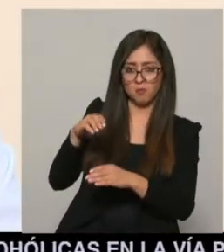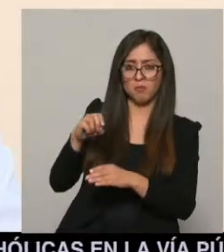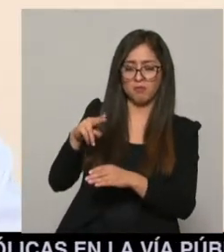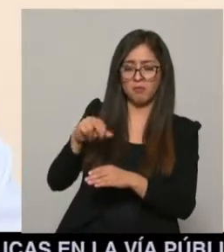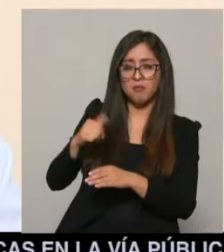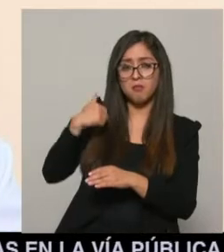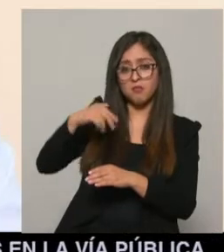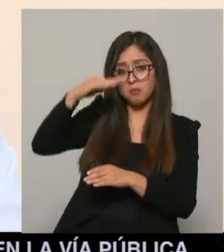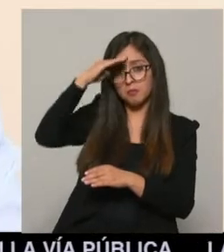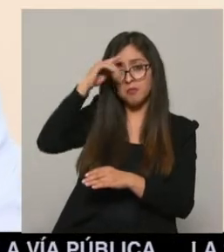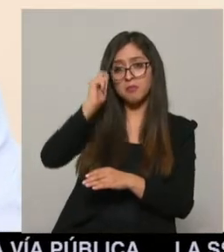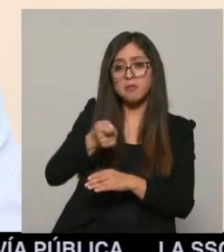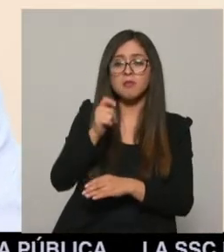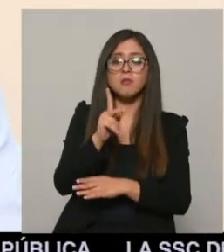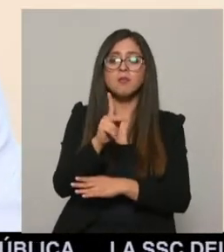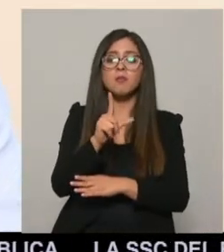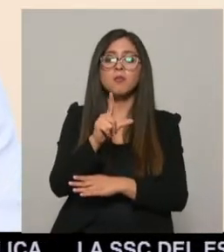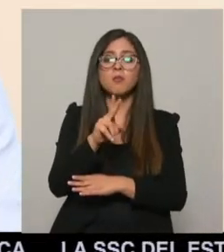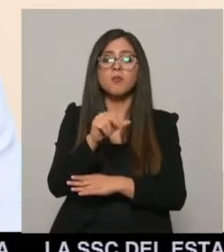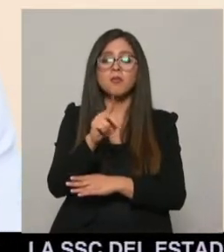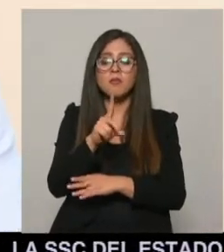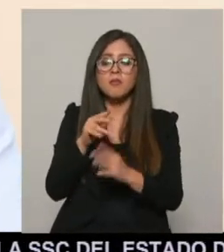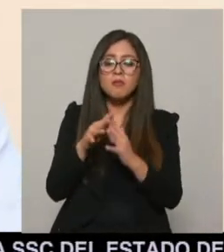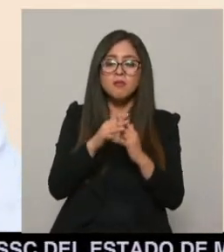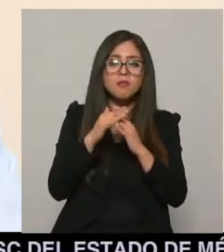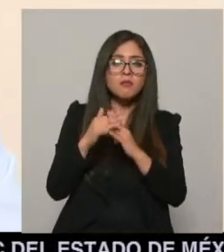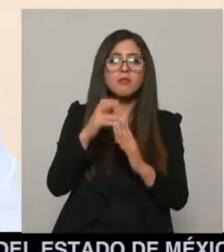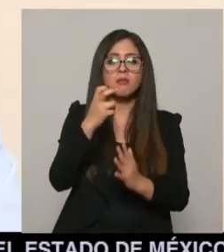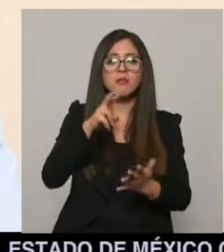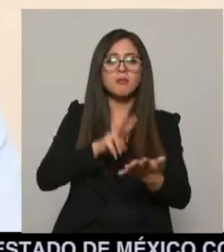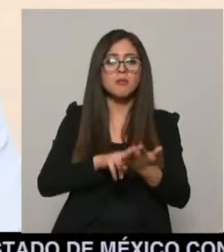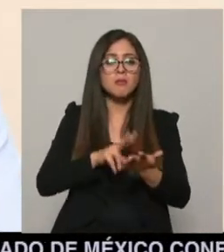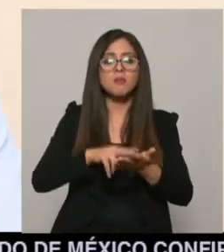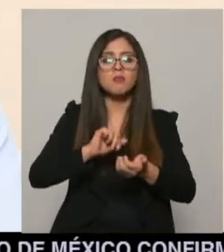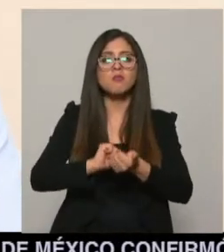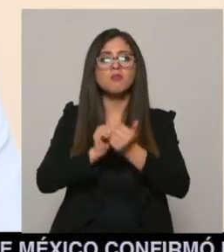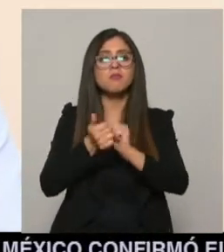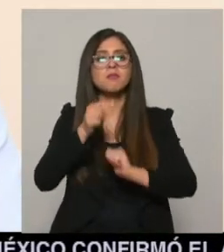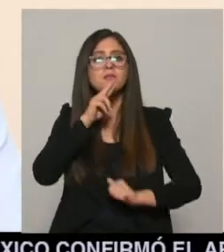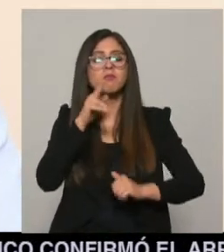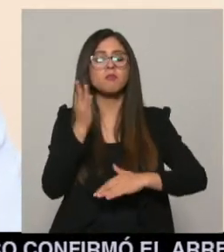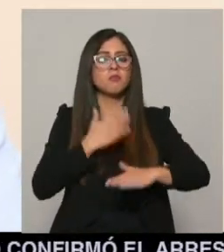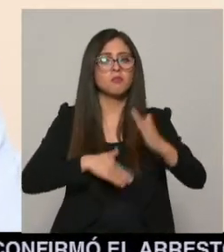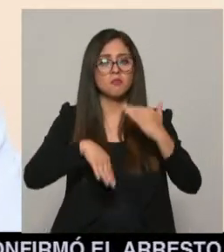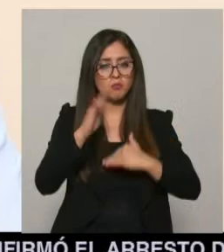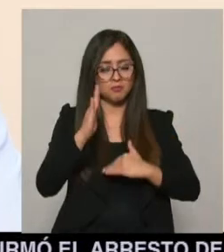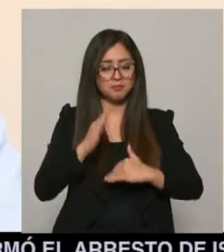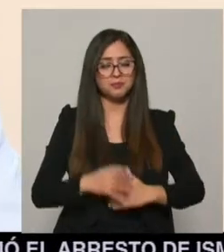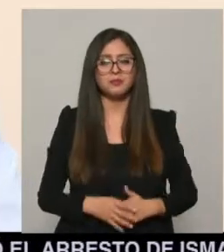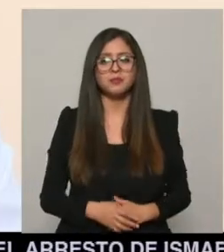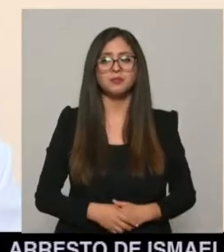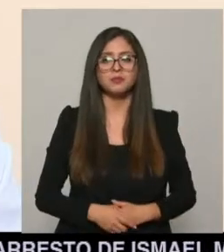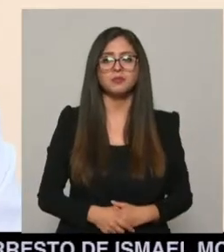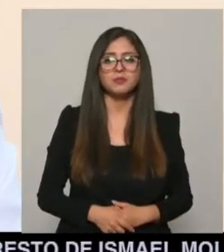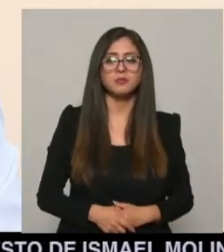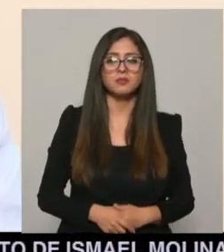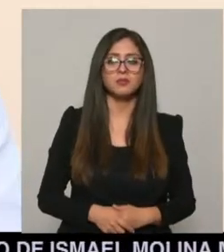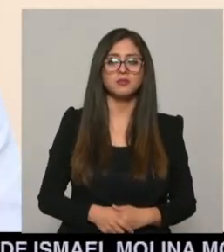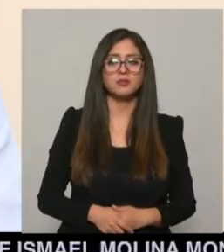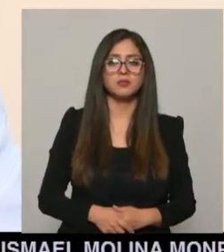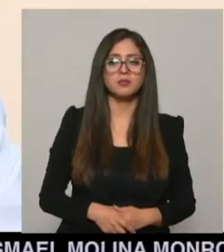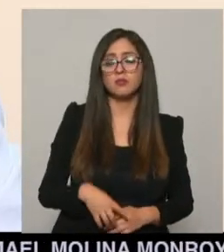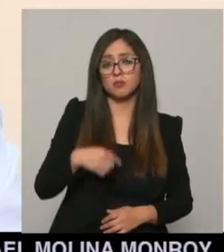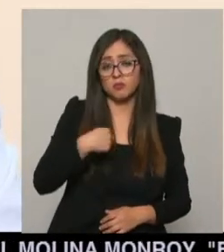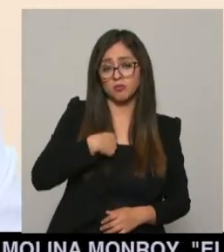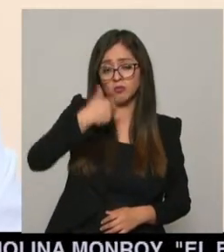pluralidad es un valor y que la pluralidad nos ayuda a construir de mejor manera. Y estamos absolutamente claros y conscientes que